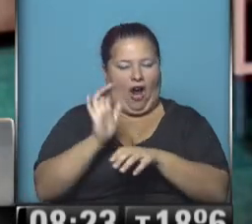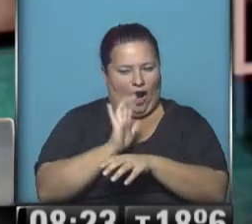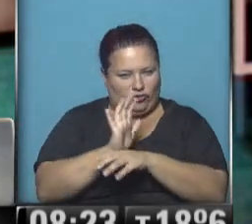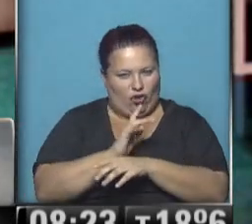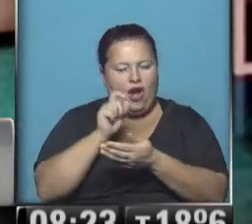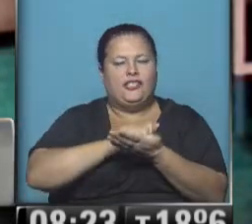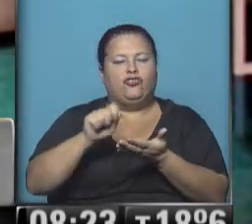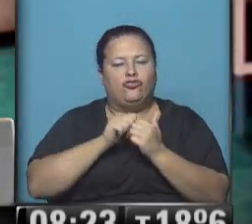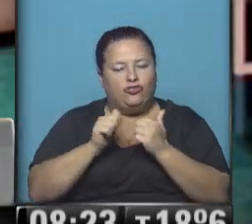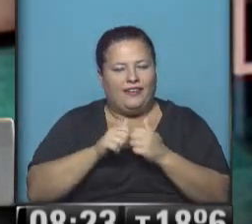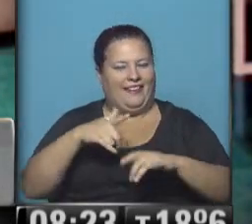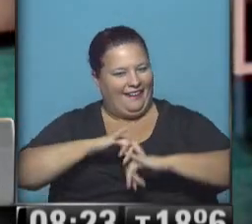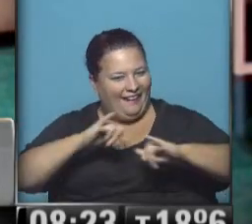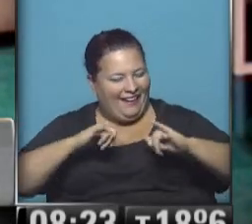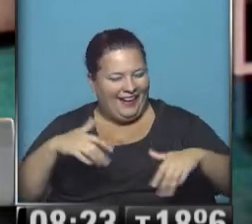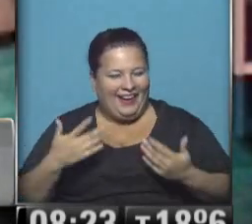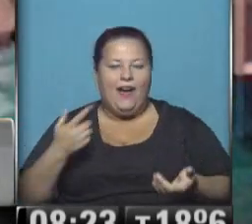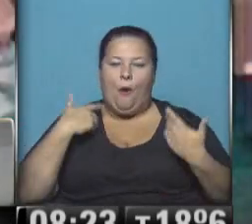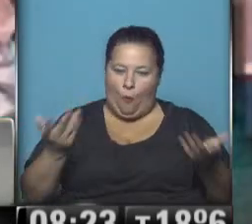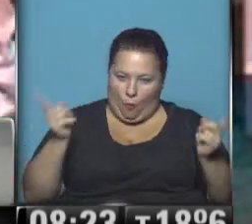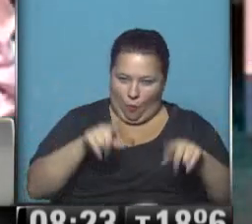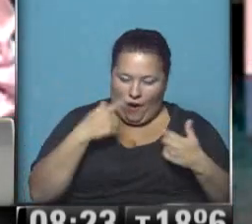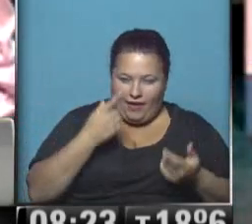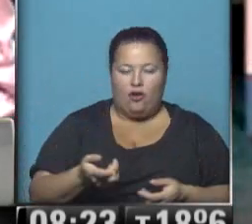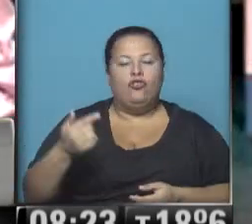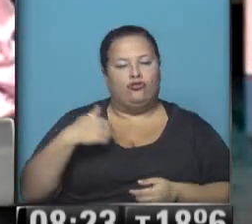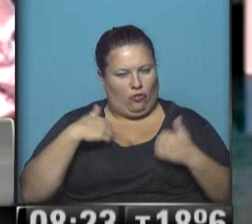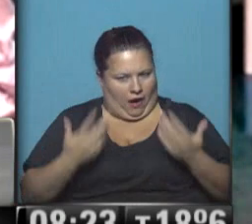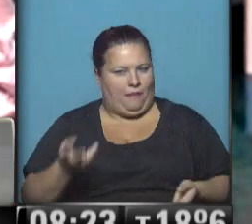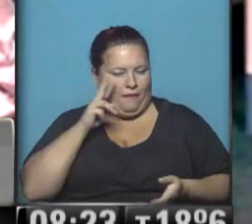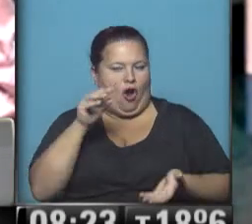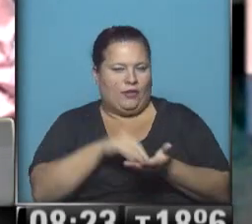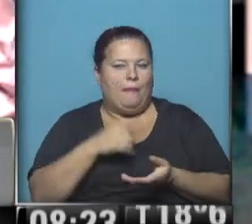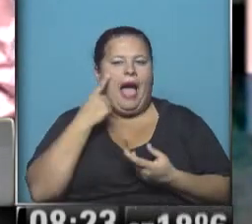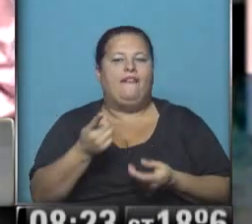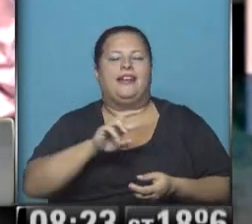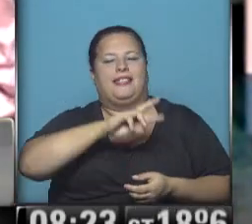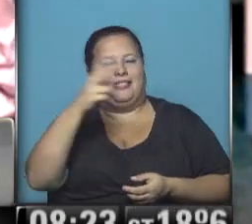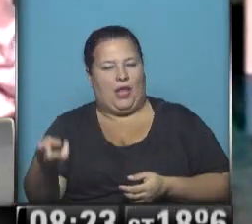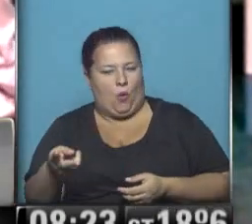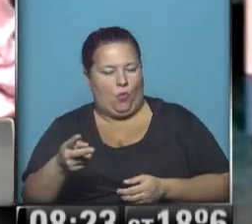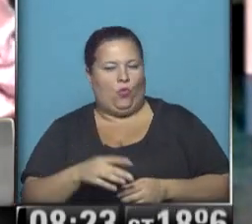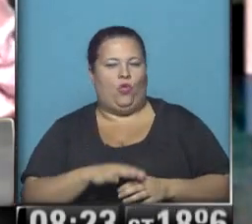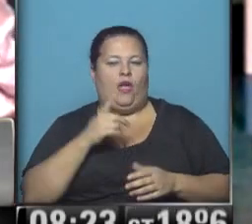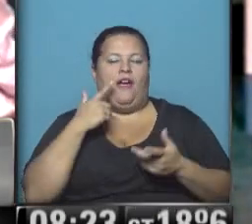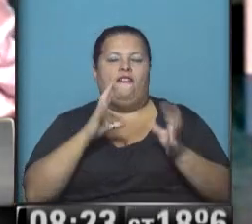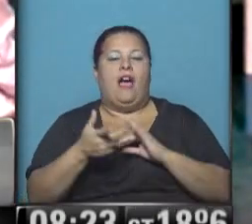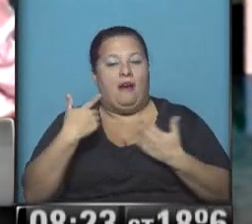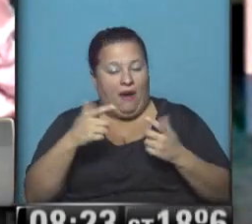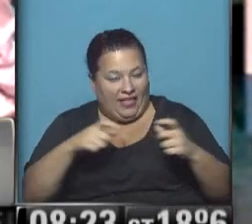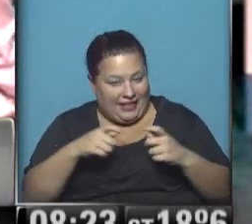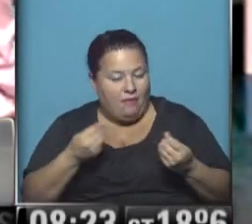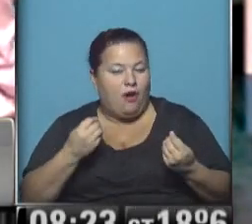Tiene un guión. Mira cómo lo ven. Está como para volver a verla, digo, el que lo vio. Yo estoy para volver a verla, para ver esta segunda, versión. Hay que ver si consigue entradas,